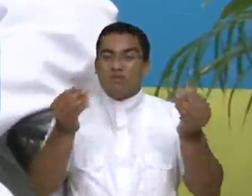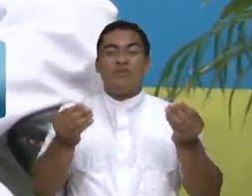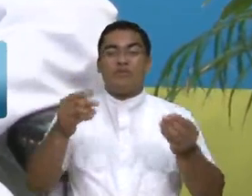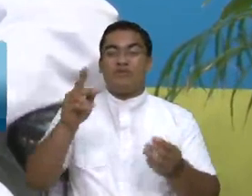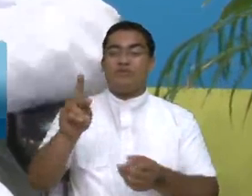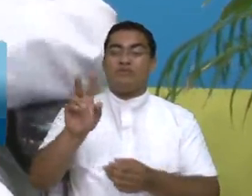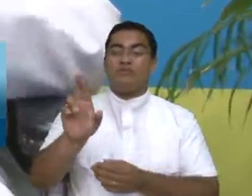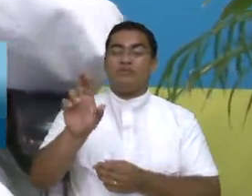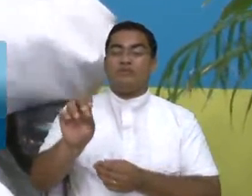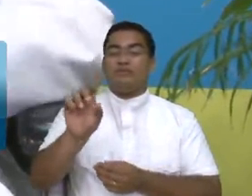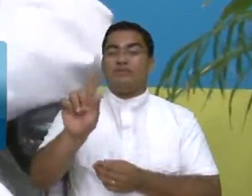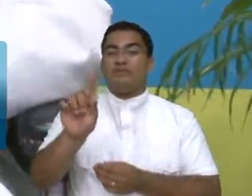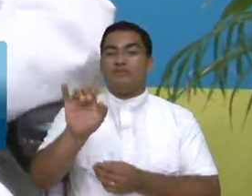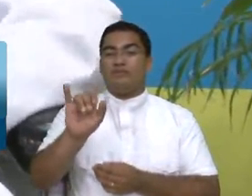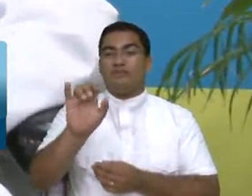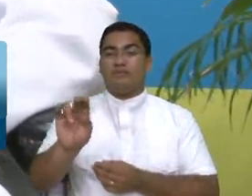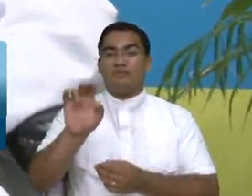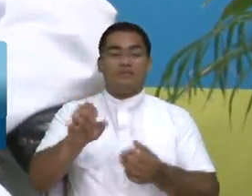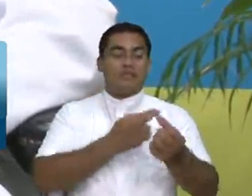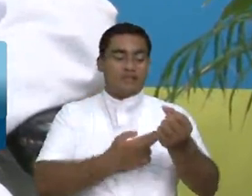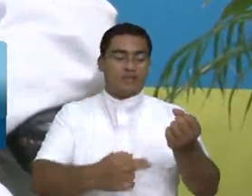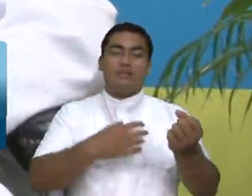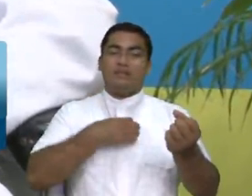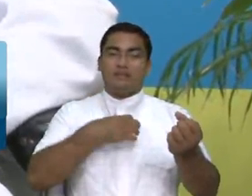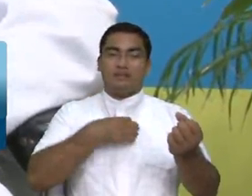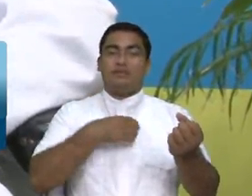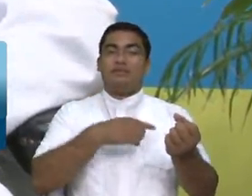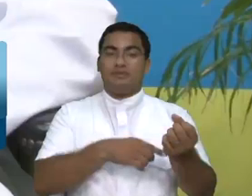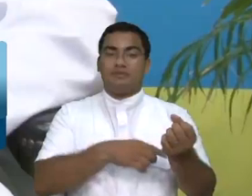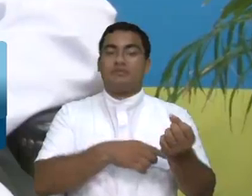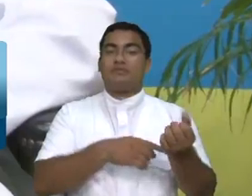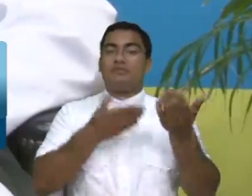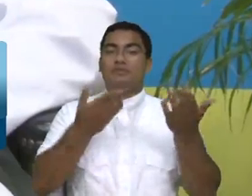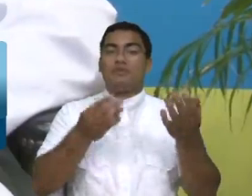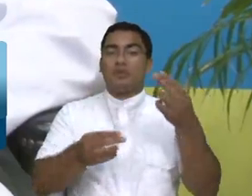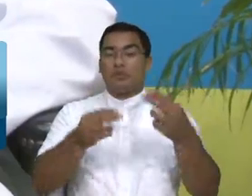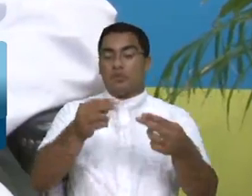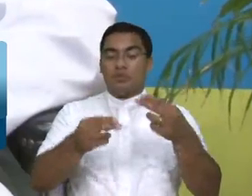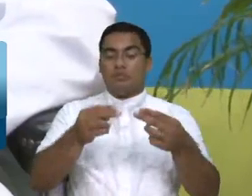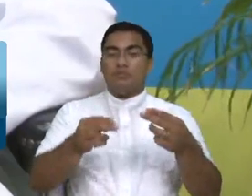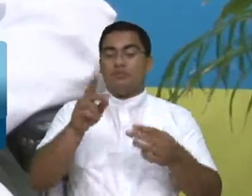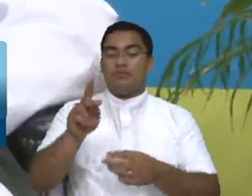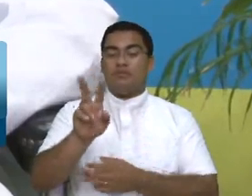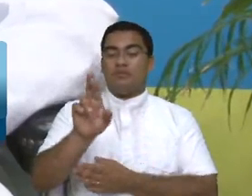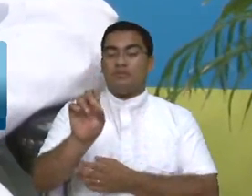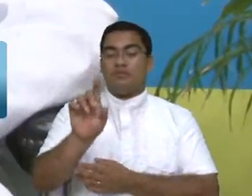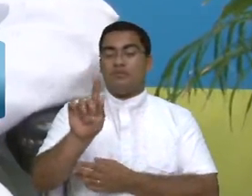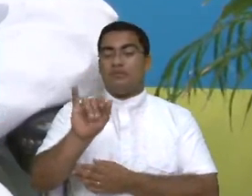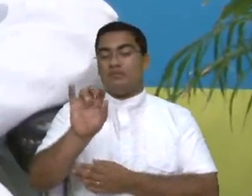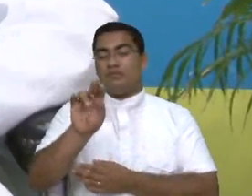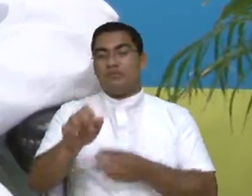sangre, se encuentran circulando en la sangre. Entonces, están numeradas las proteínas, hay número